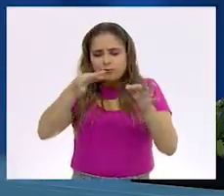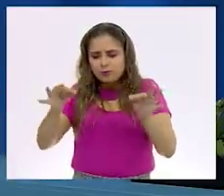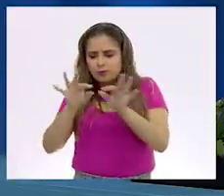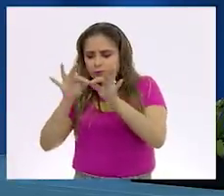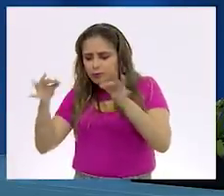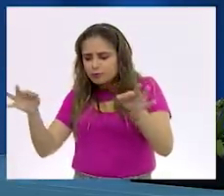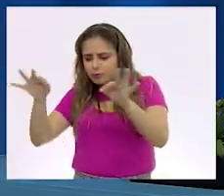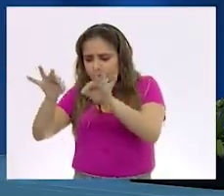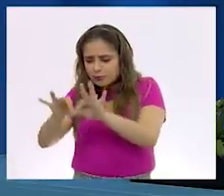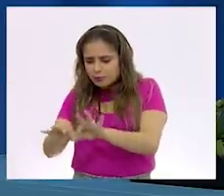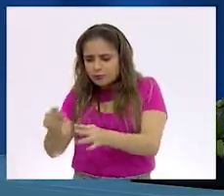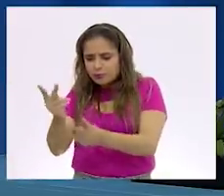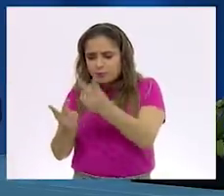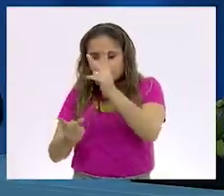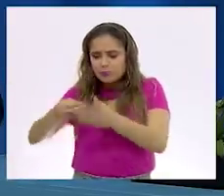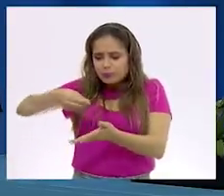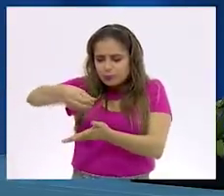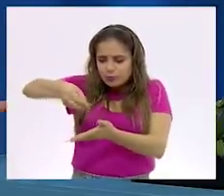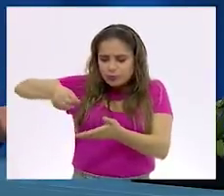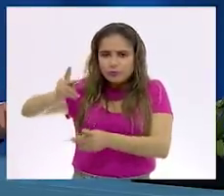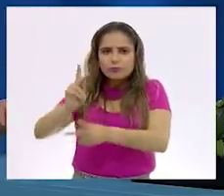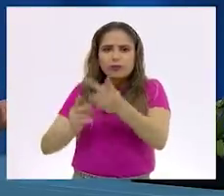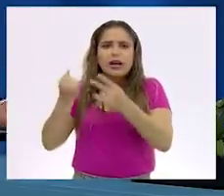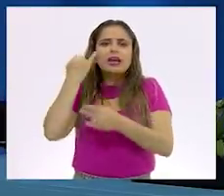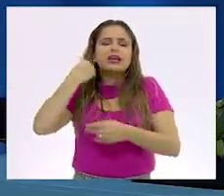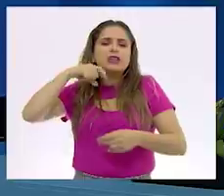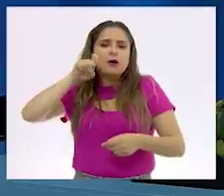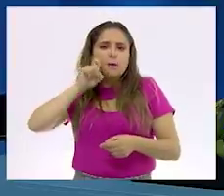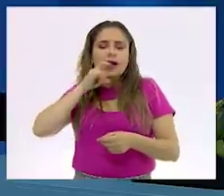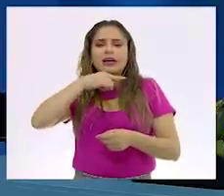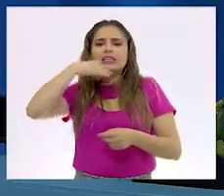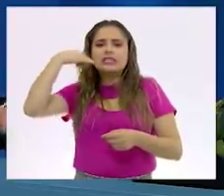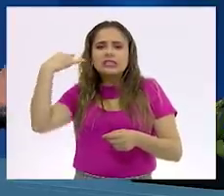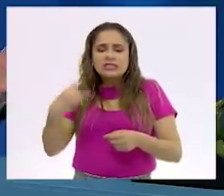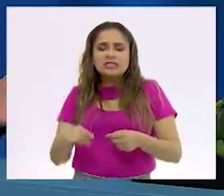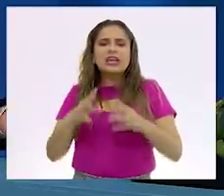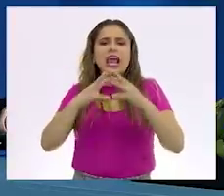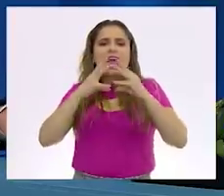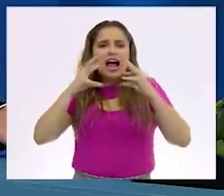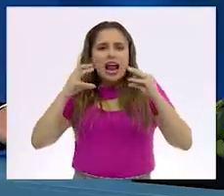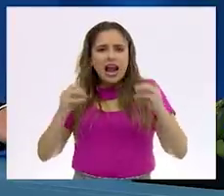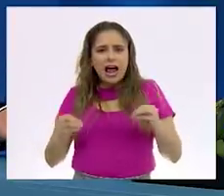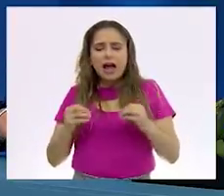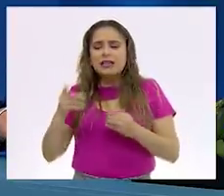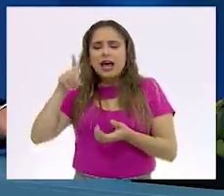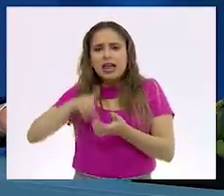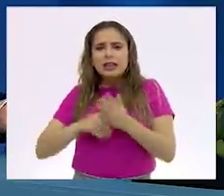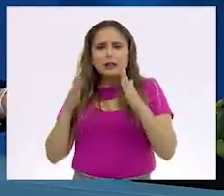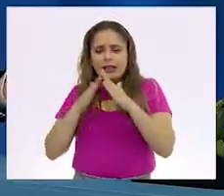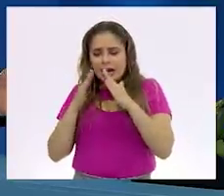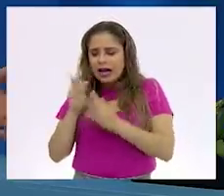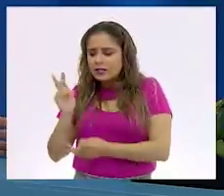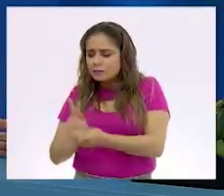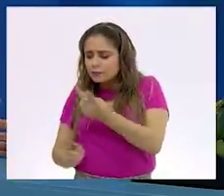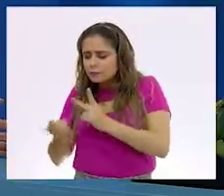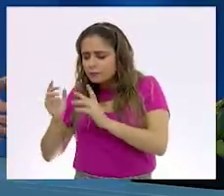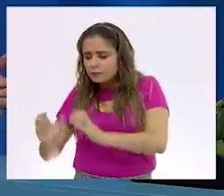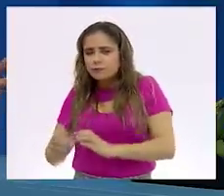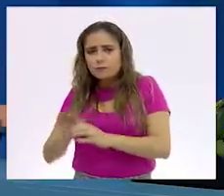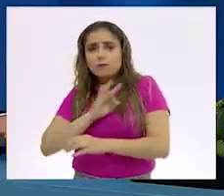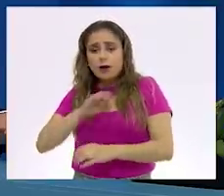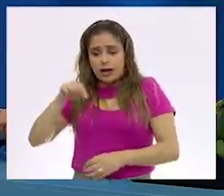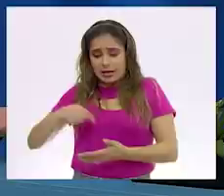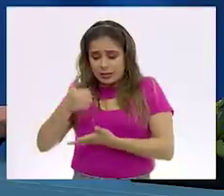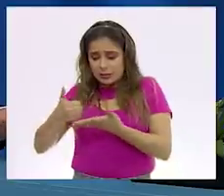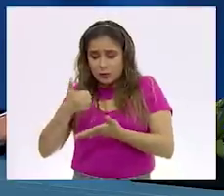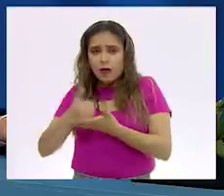que cultivar jitomates, chiles y calabazas también es muy buena opción para un huerto familiar, ya sea en la ciudad